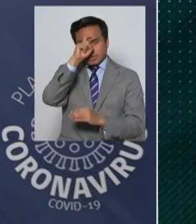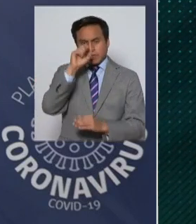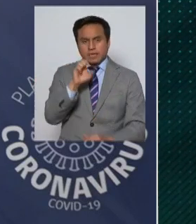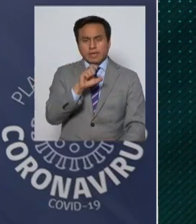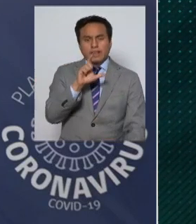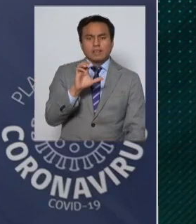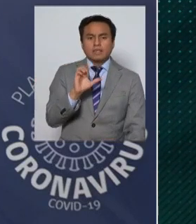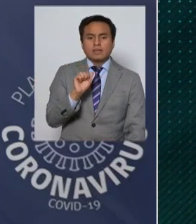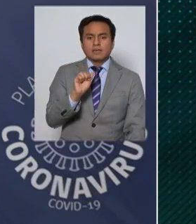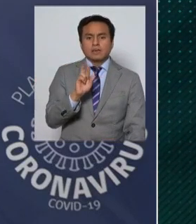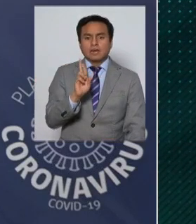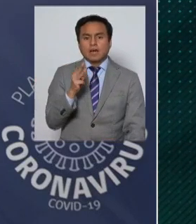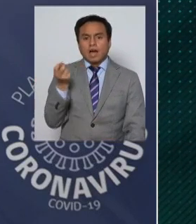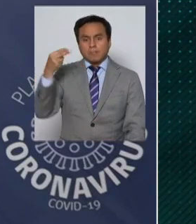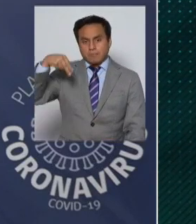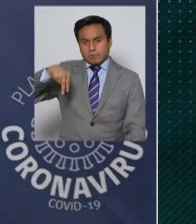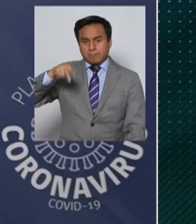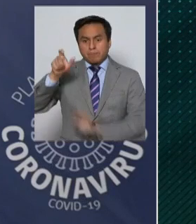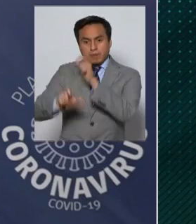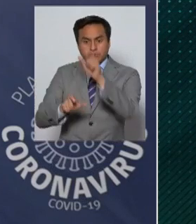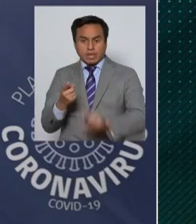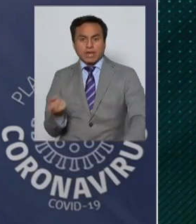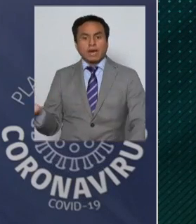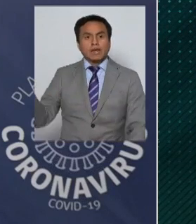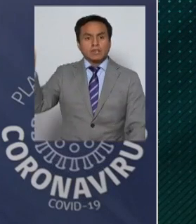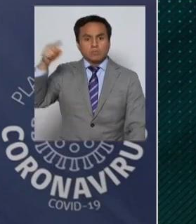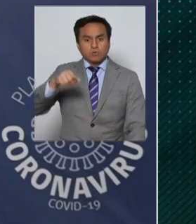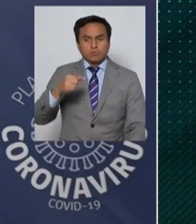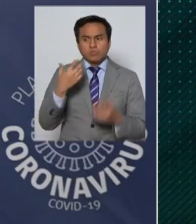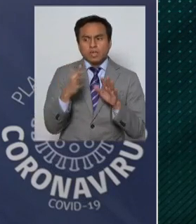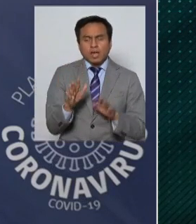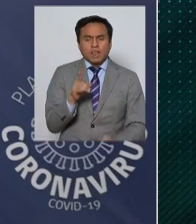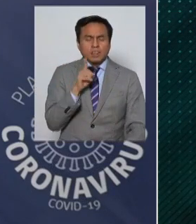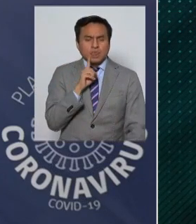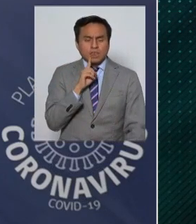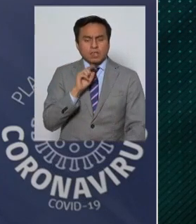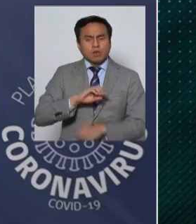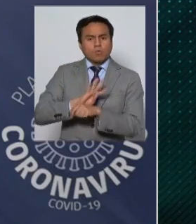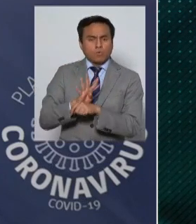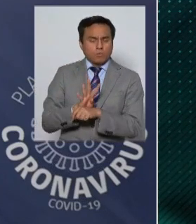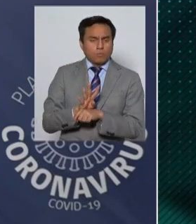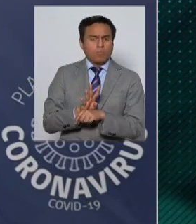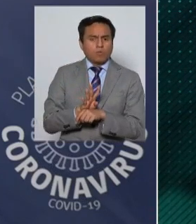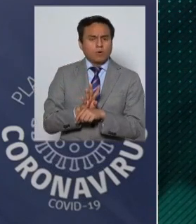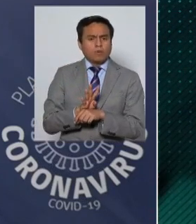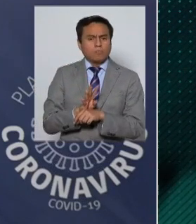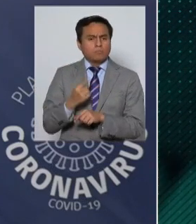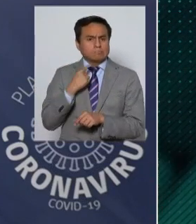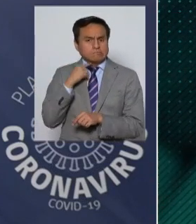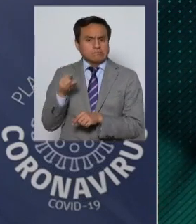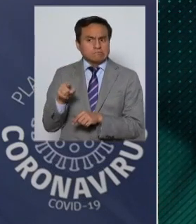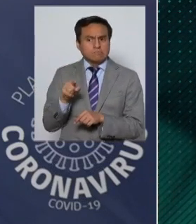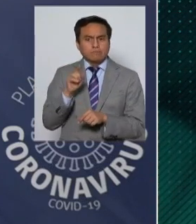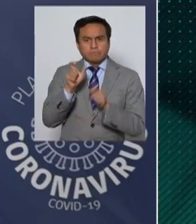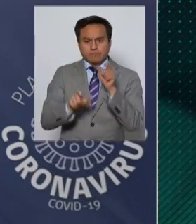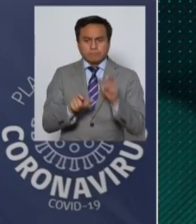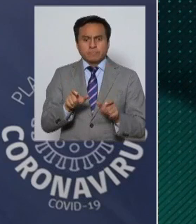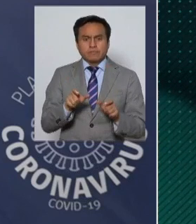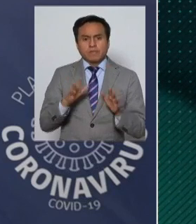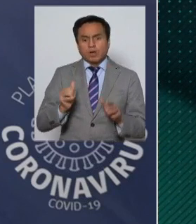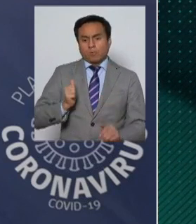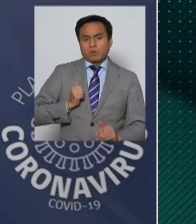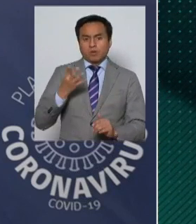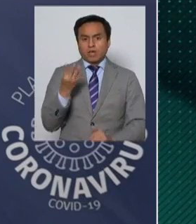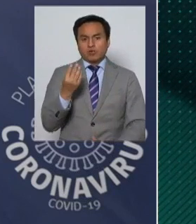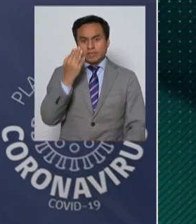Carmen donde se da cuenta del retorno de personal que ya tuvo o tiene COVID positivo. Si bien se da cuenta que esto se tiene que hacer después de cumplir